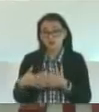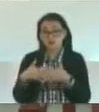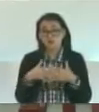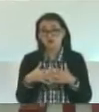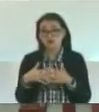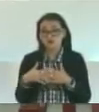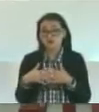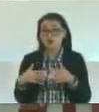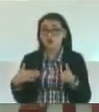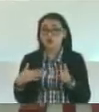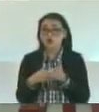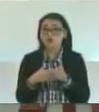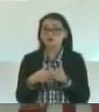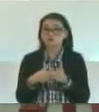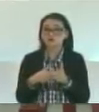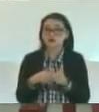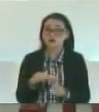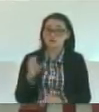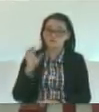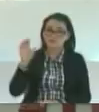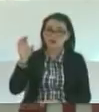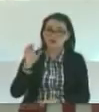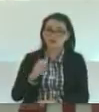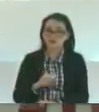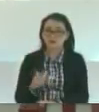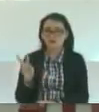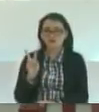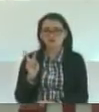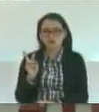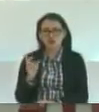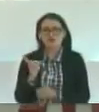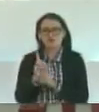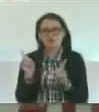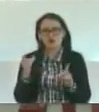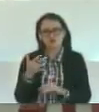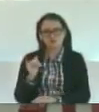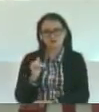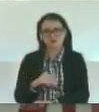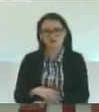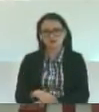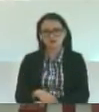contra nuestra patria soberana. Venezuela es un país democrático.